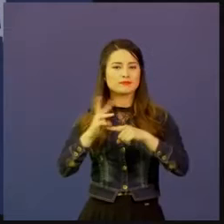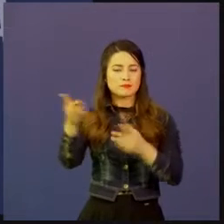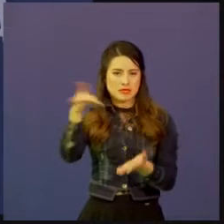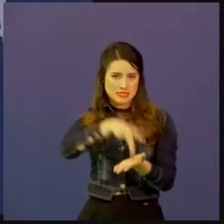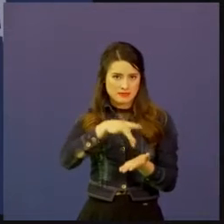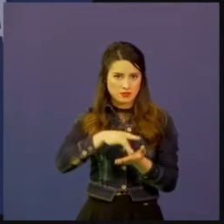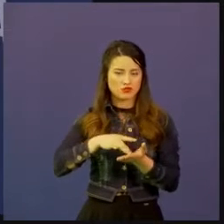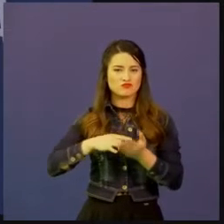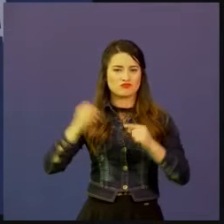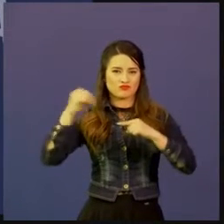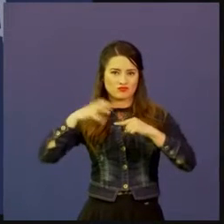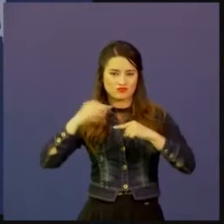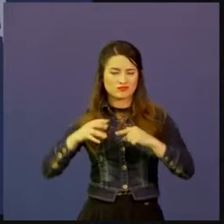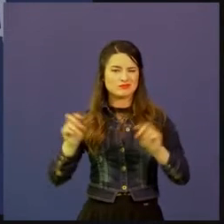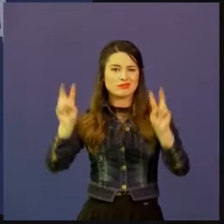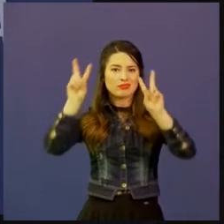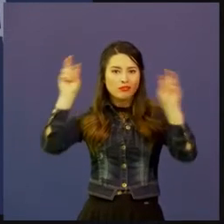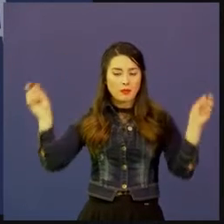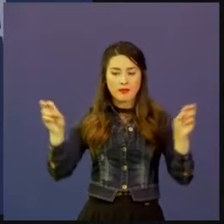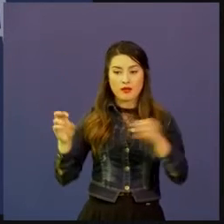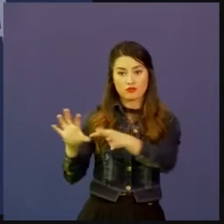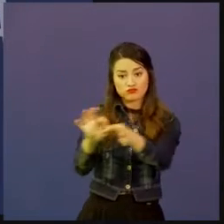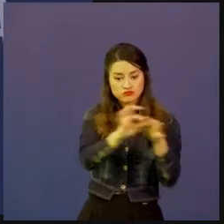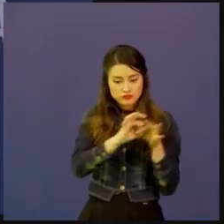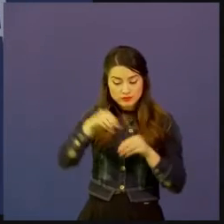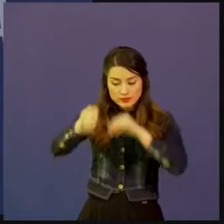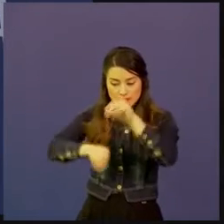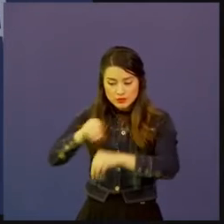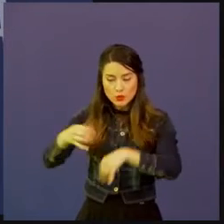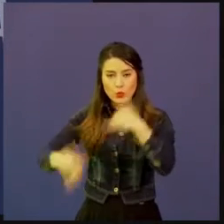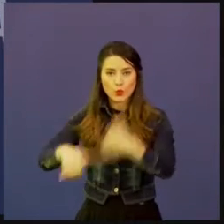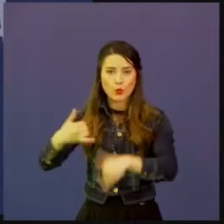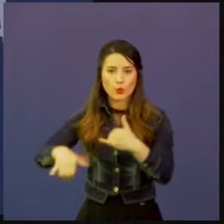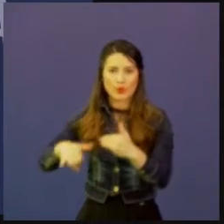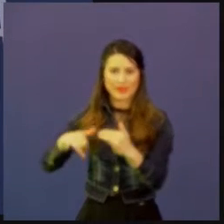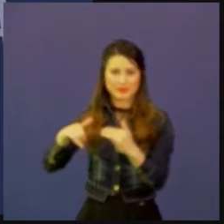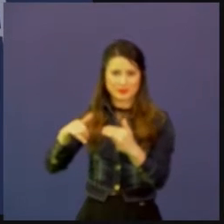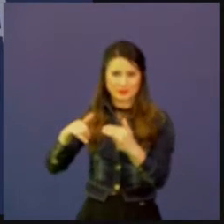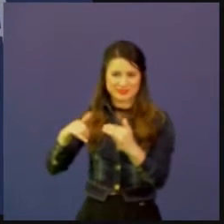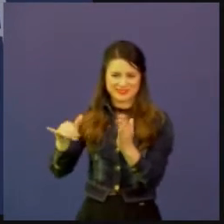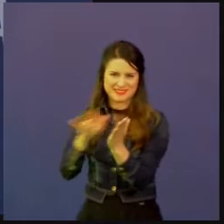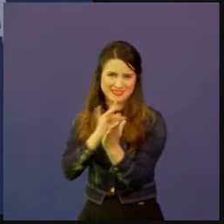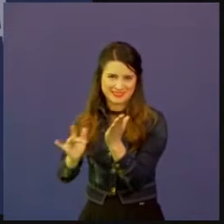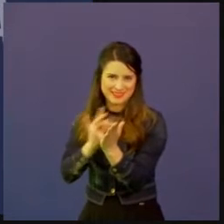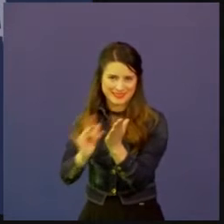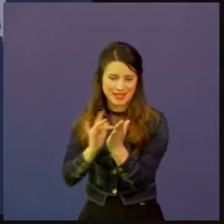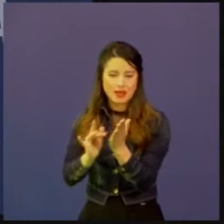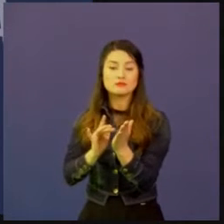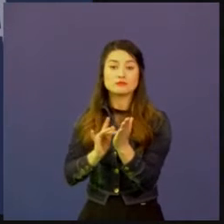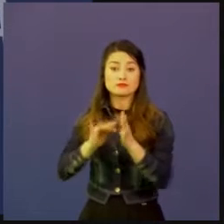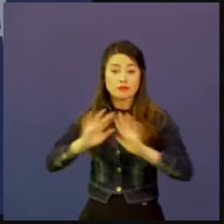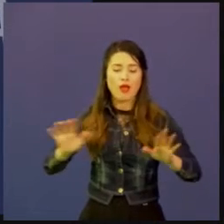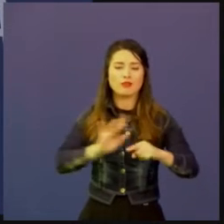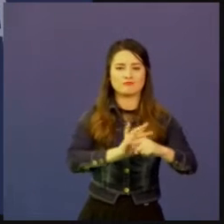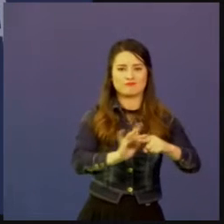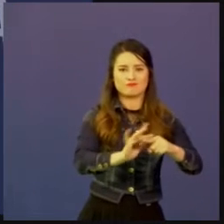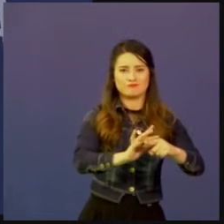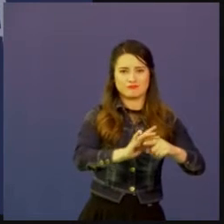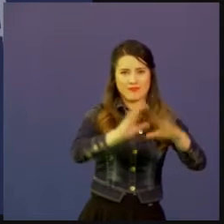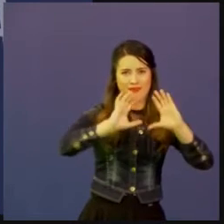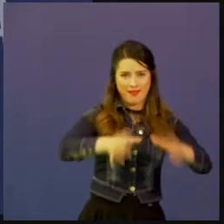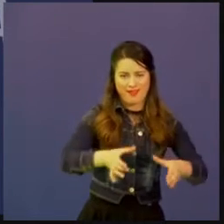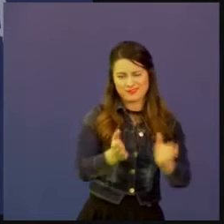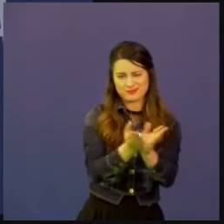denominado co-creación de juegos digitales educativos y su incorporación en el aula. Para empezar, quiero resaltar